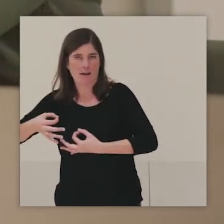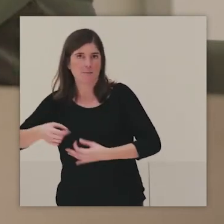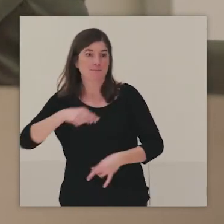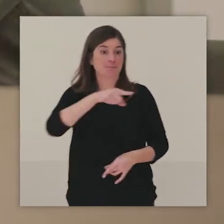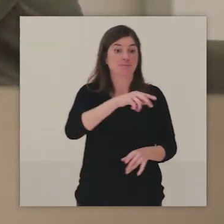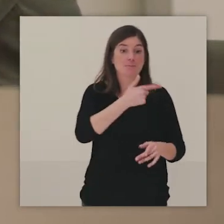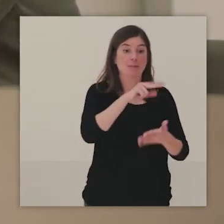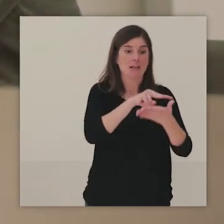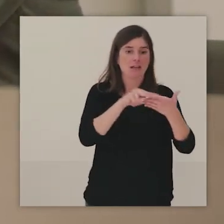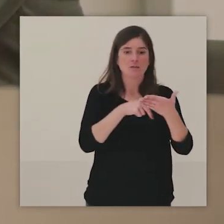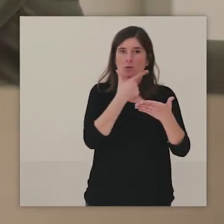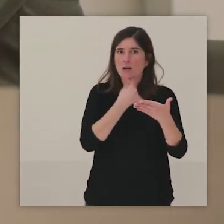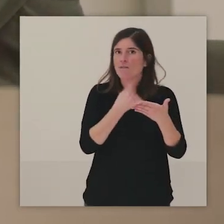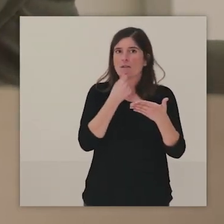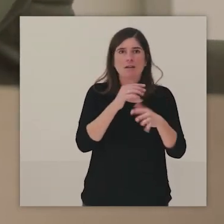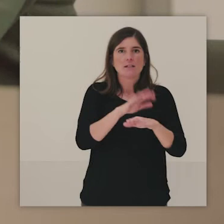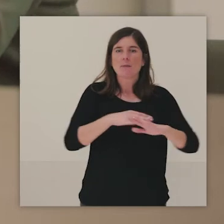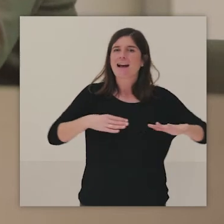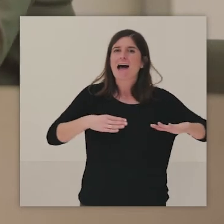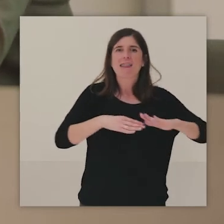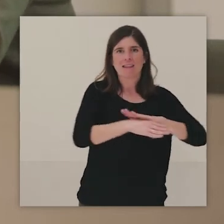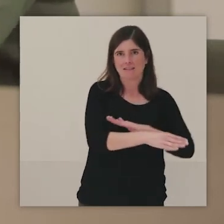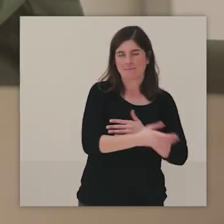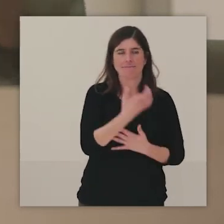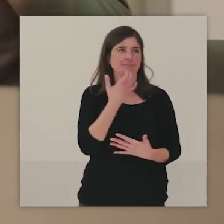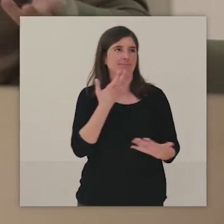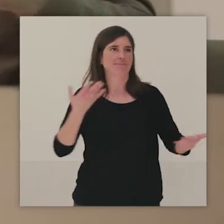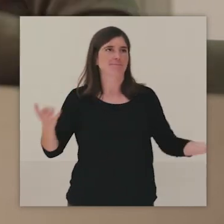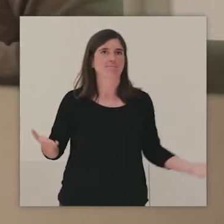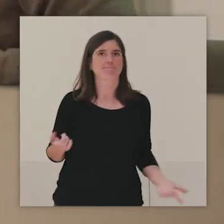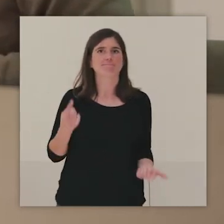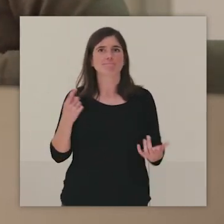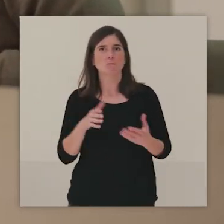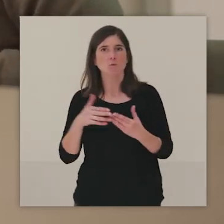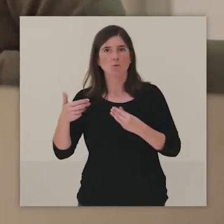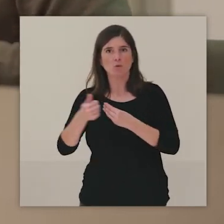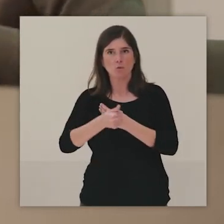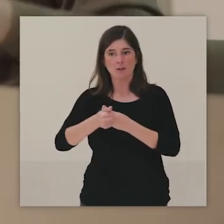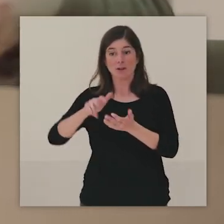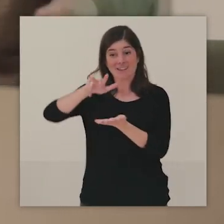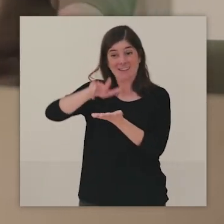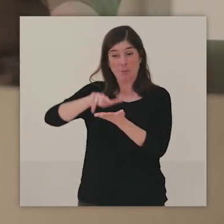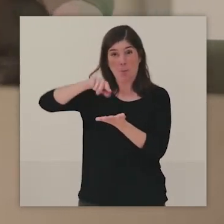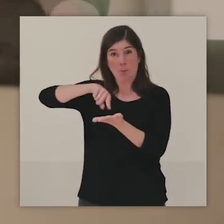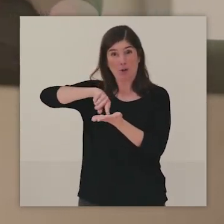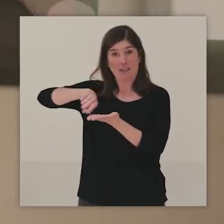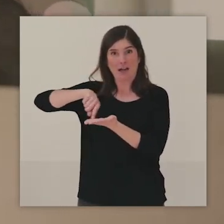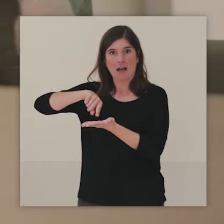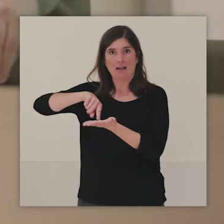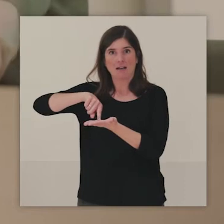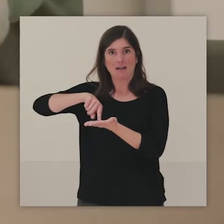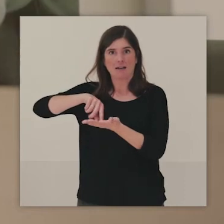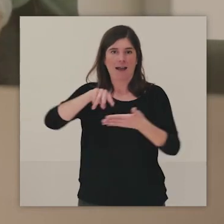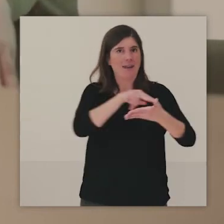que sea comprensible. Es obvio, por ejemplo, que un documento como una escritura de hipoteca en lectura fácil no